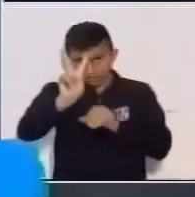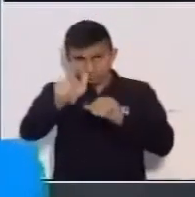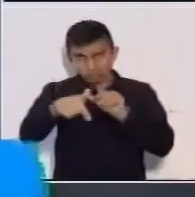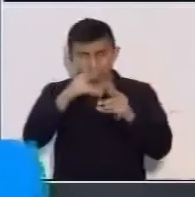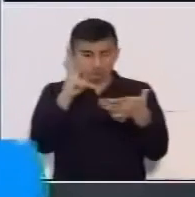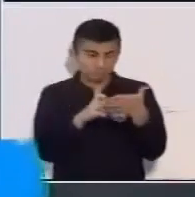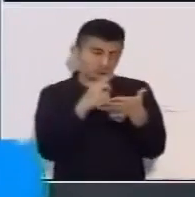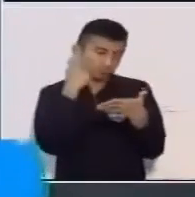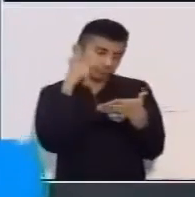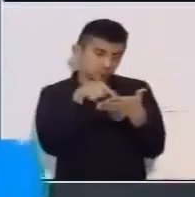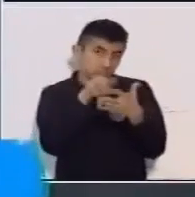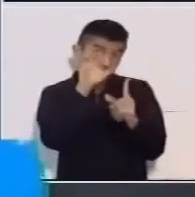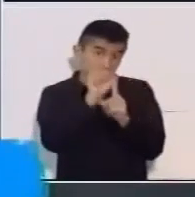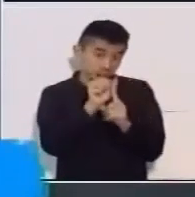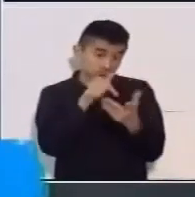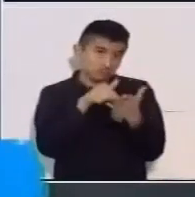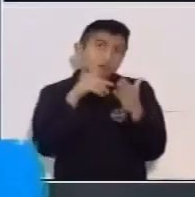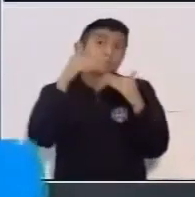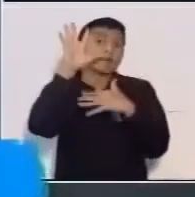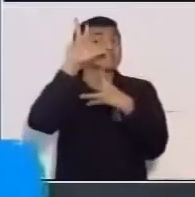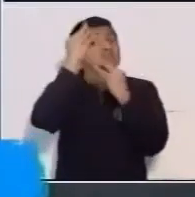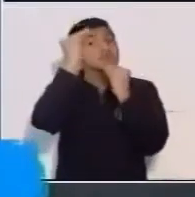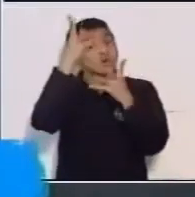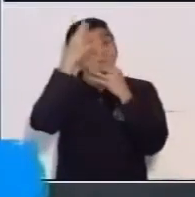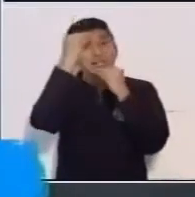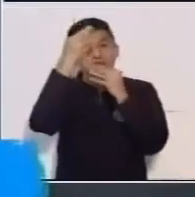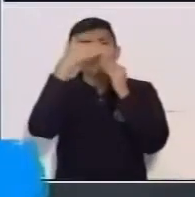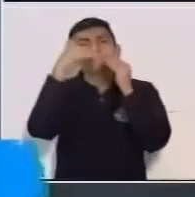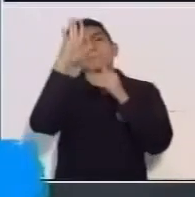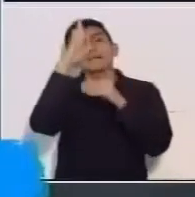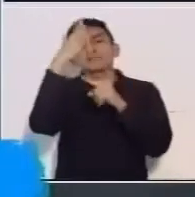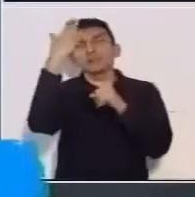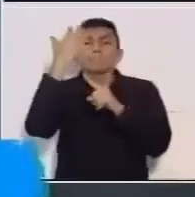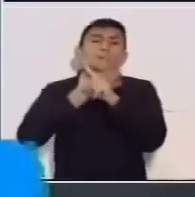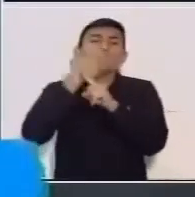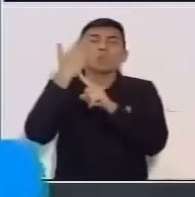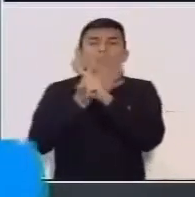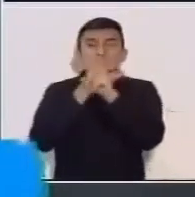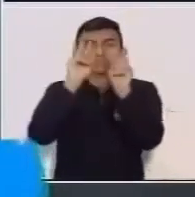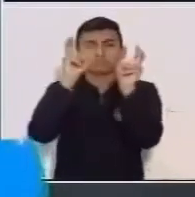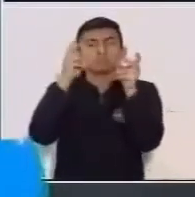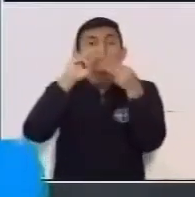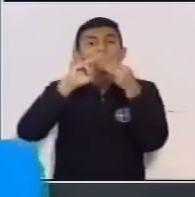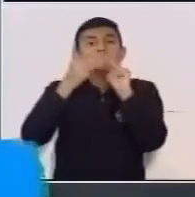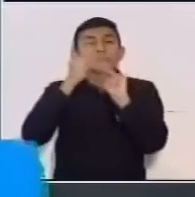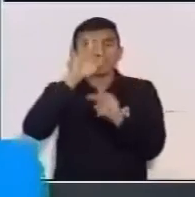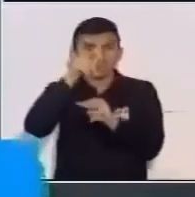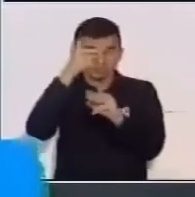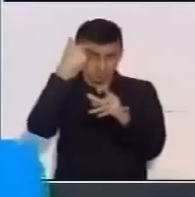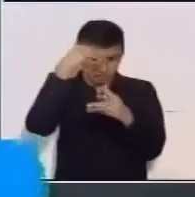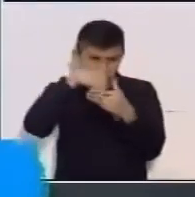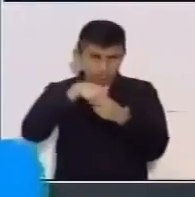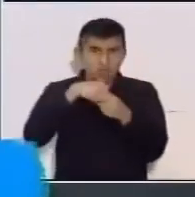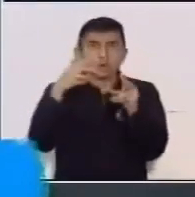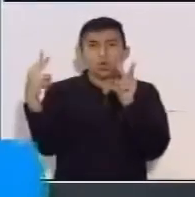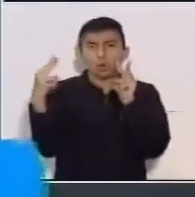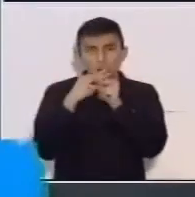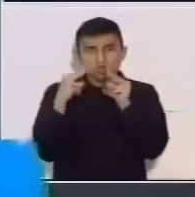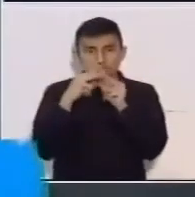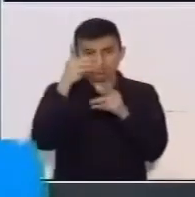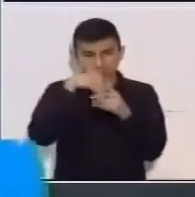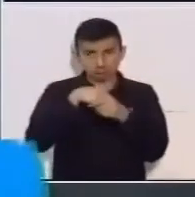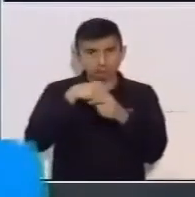Ahí van a encontrar más conceptos y más problemas que se pueden resolver con estos conocimientos.